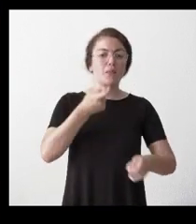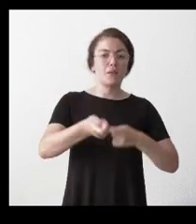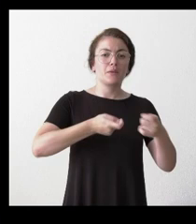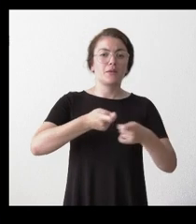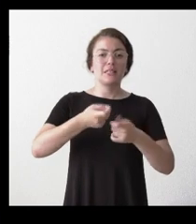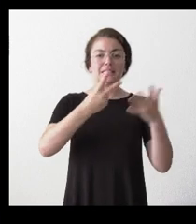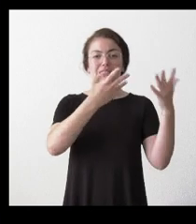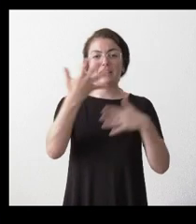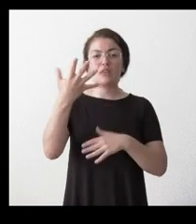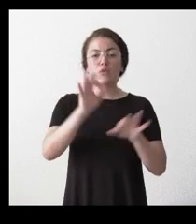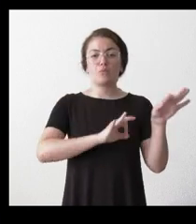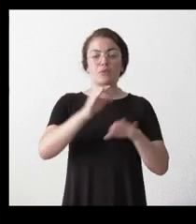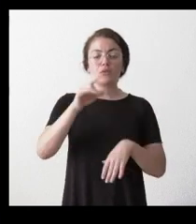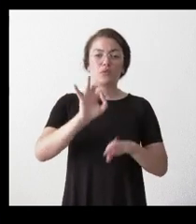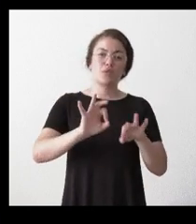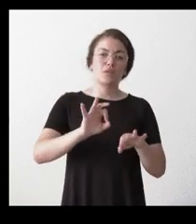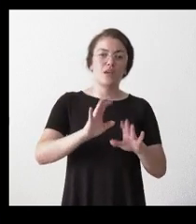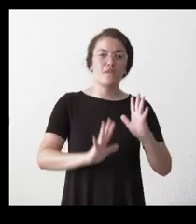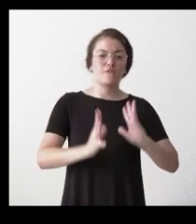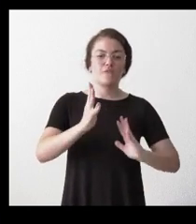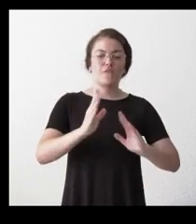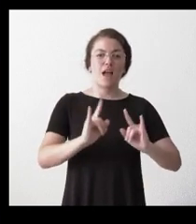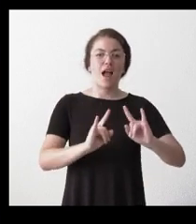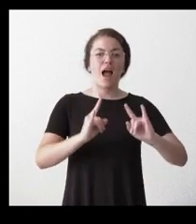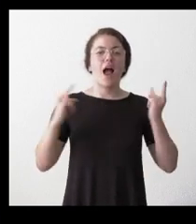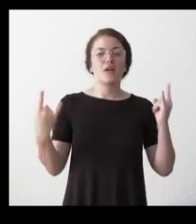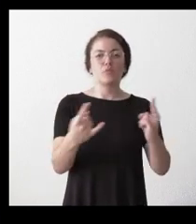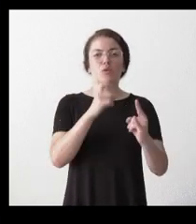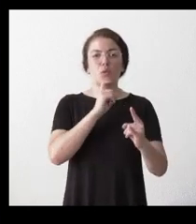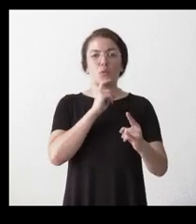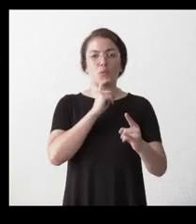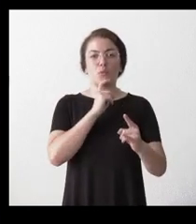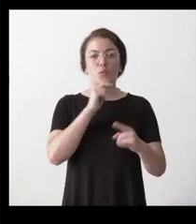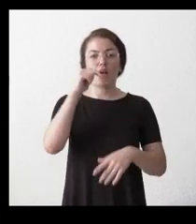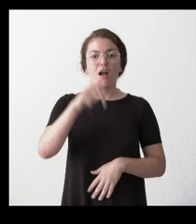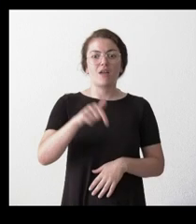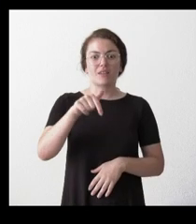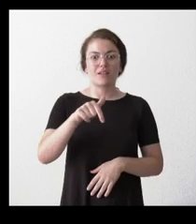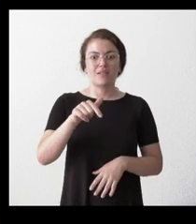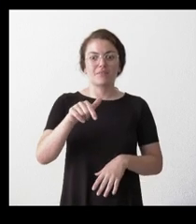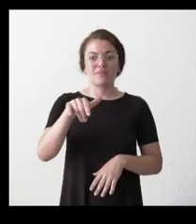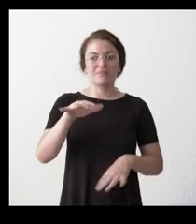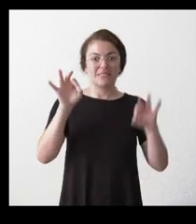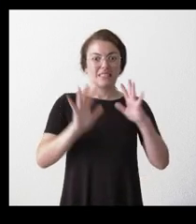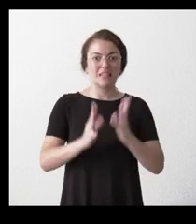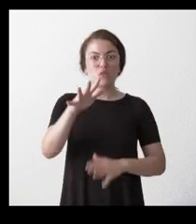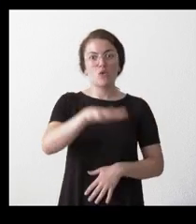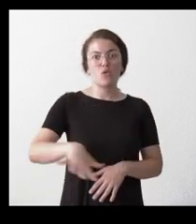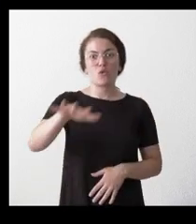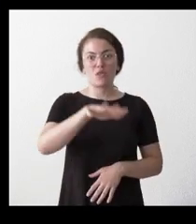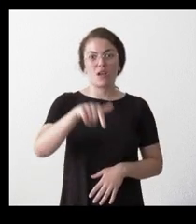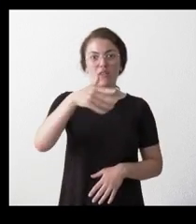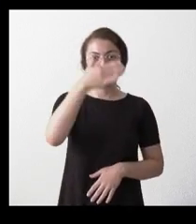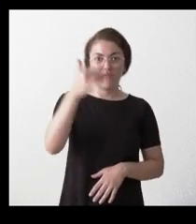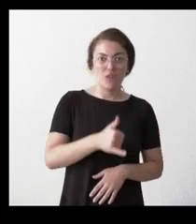cuatro incendios graves que ha habido este año en lo que llevamos de campaña en la provincia de León han sido precisamente en la comarca del Bierzo, dos nivel 1 y uno nivel